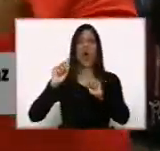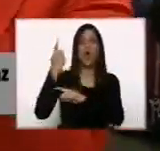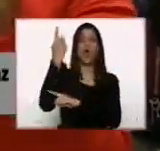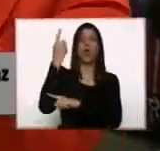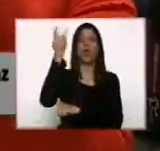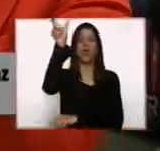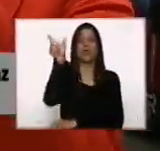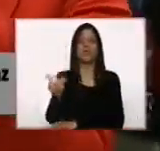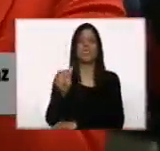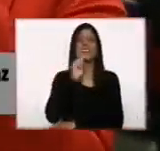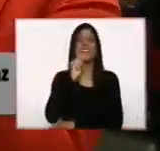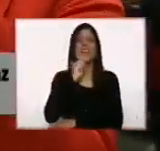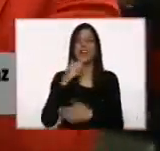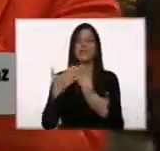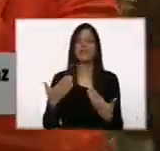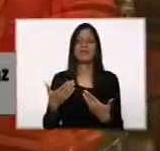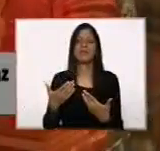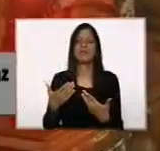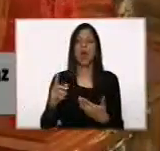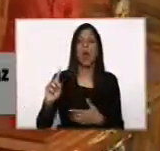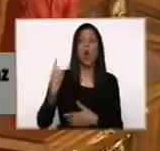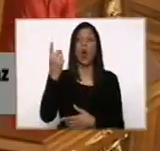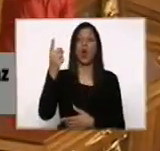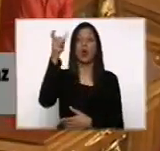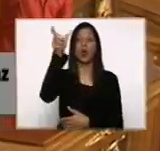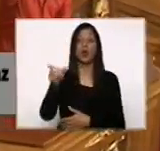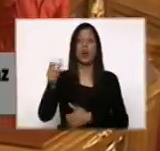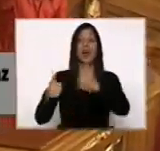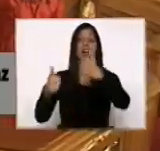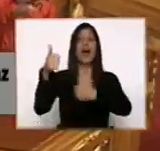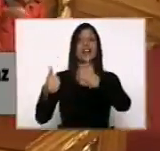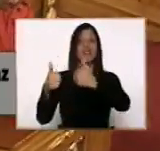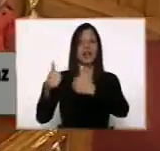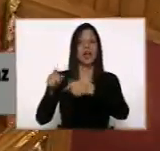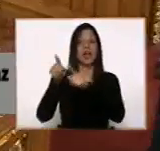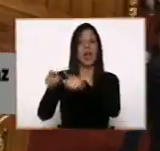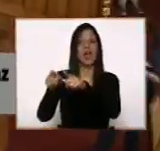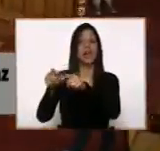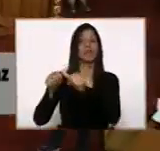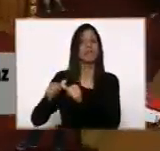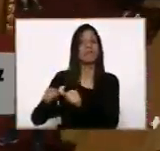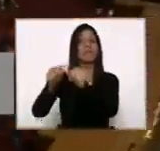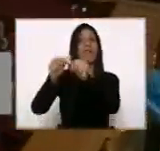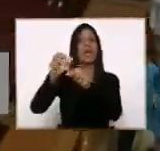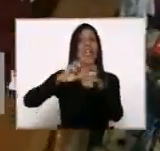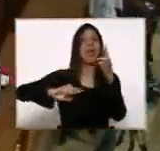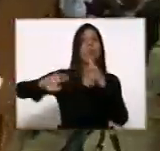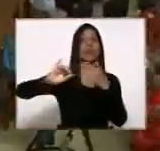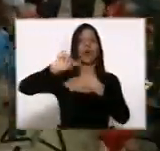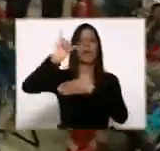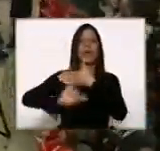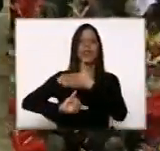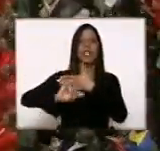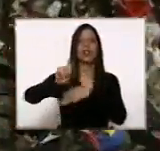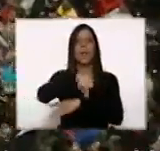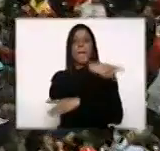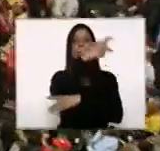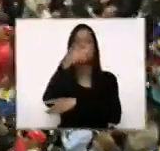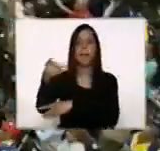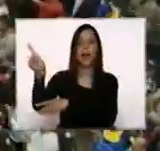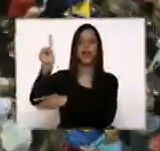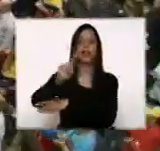candidato. Un solo candidato para continuar con la revolución bolivariana, con un proyecto de patria.